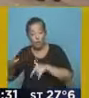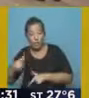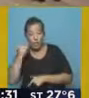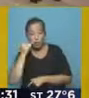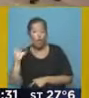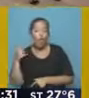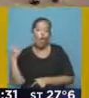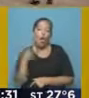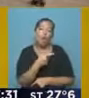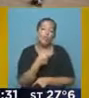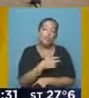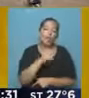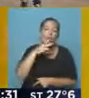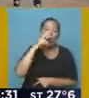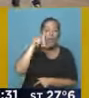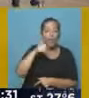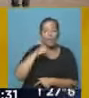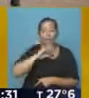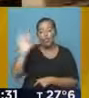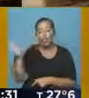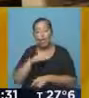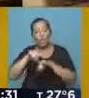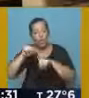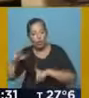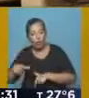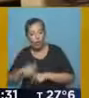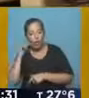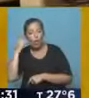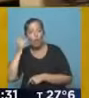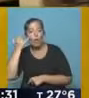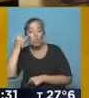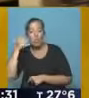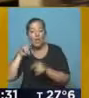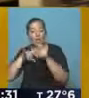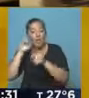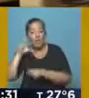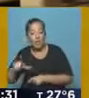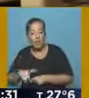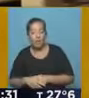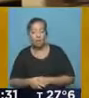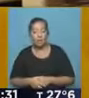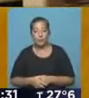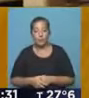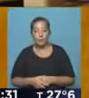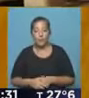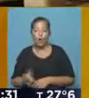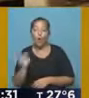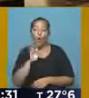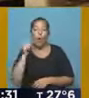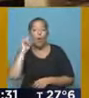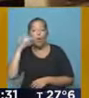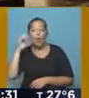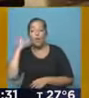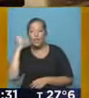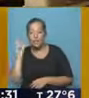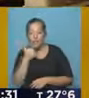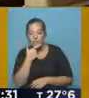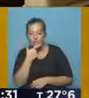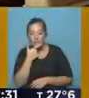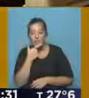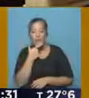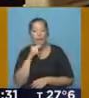de guayaquil de guayas de hecho el candidato opositor fue gobernador de guayas que la provincia donde estamos aquí lo es aquí es uno de los